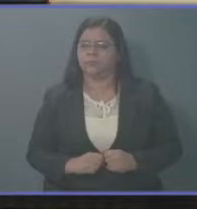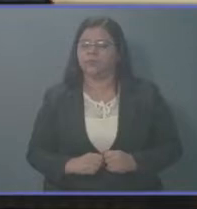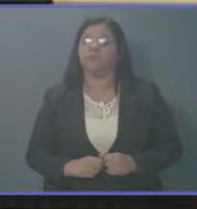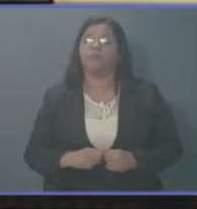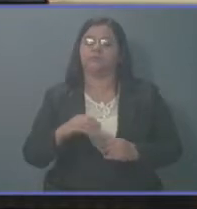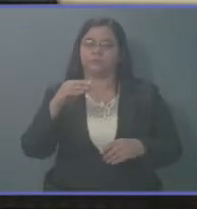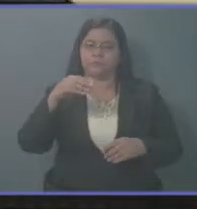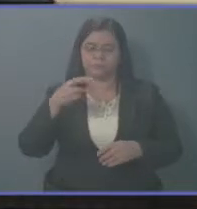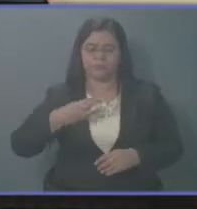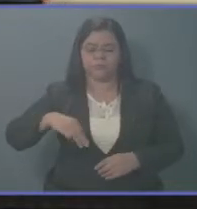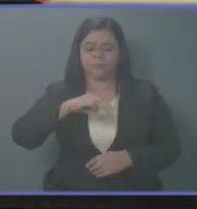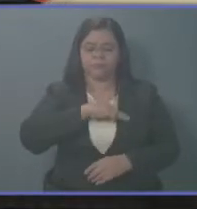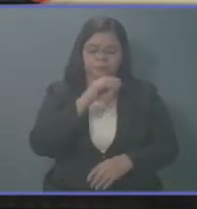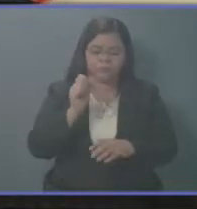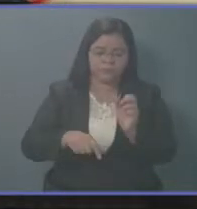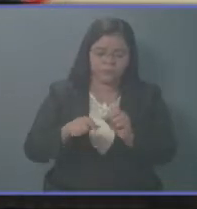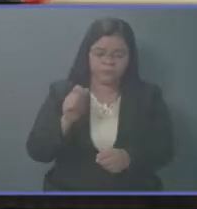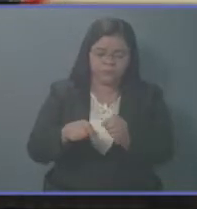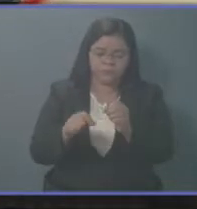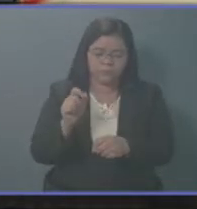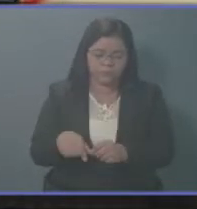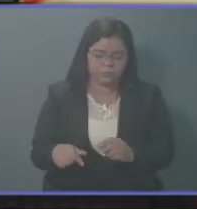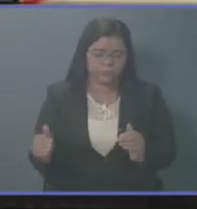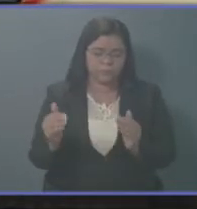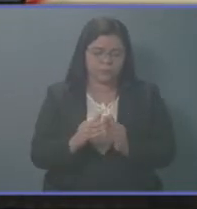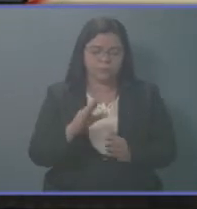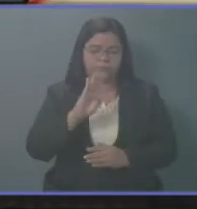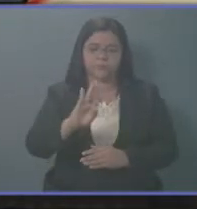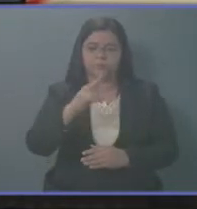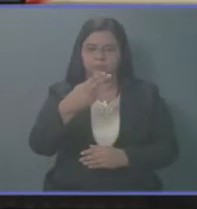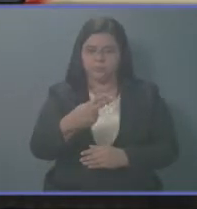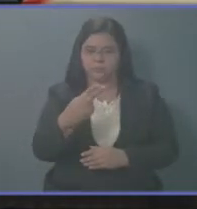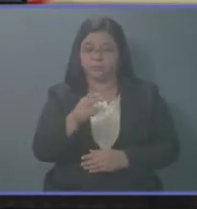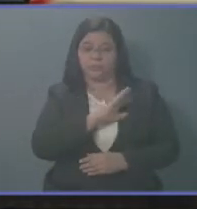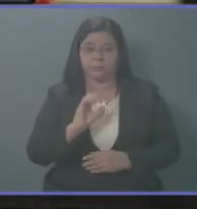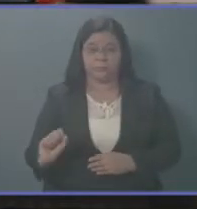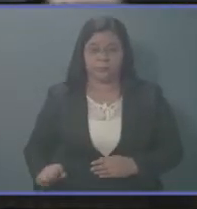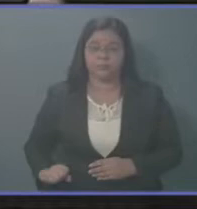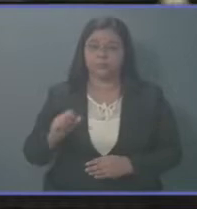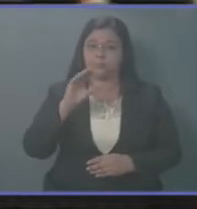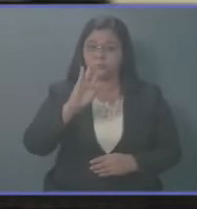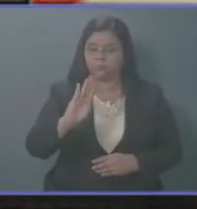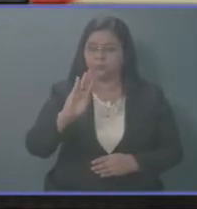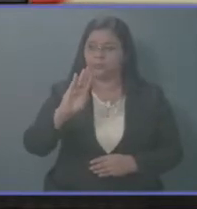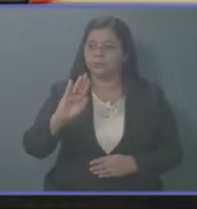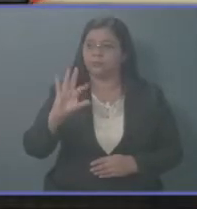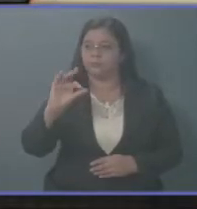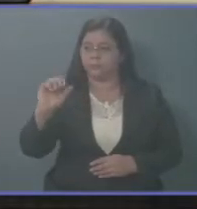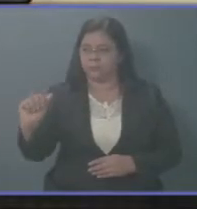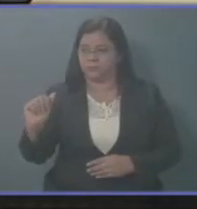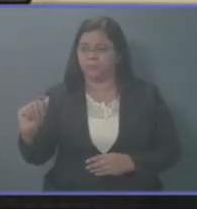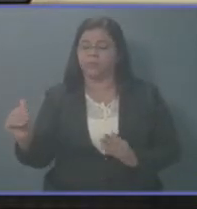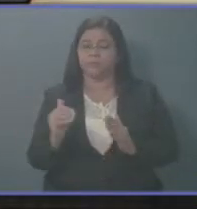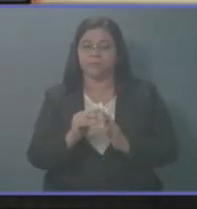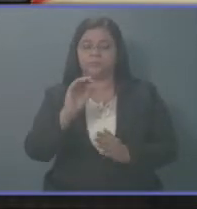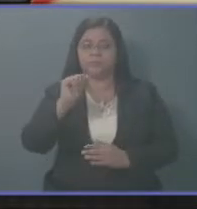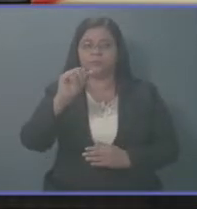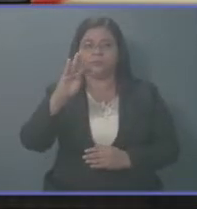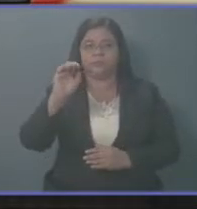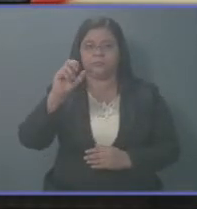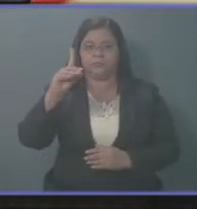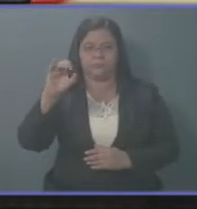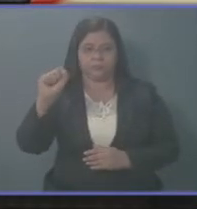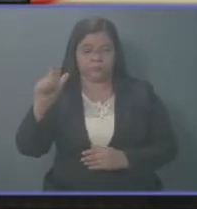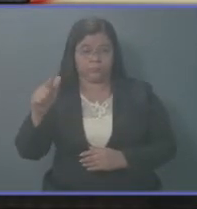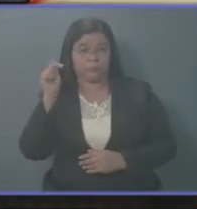Financiero y el Ministerio de Agricultura y Ganadería, el Banco Hipotecario de El Salvador, Banco de Fomento Agropecuario y el Banco de Desarrollo de El Salvador. En ese sentido, la